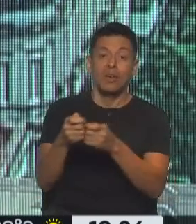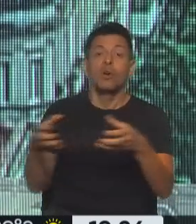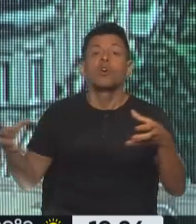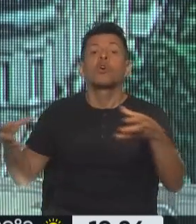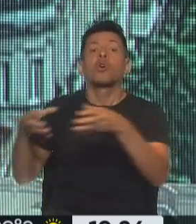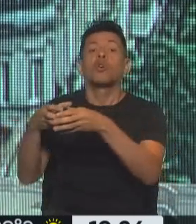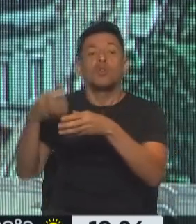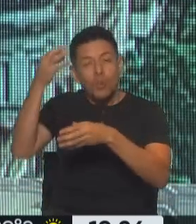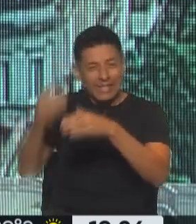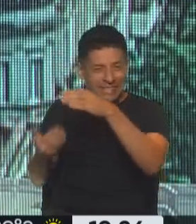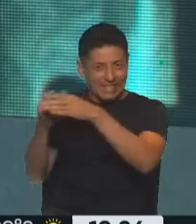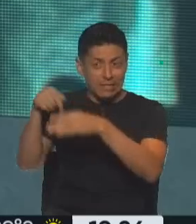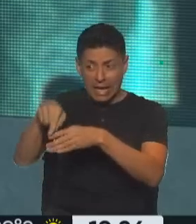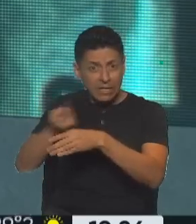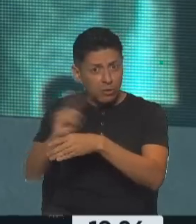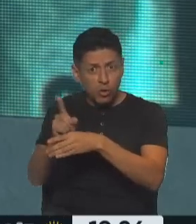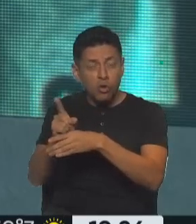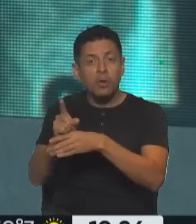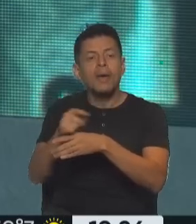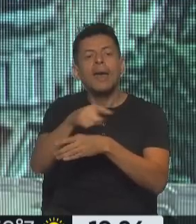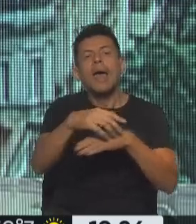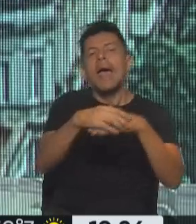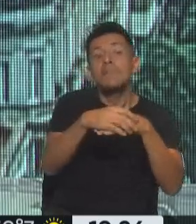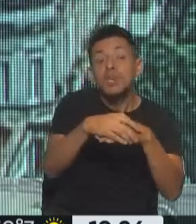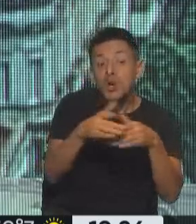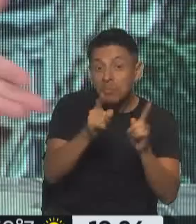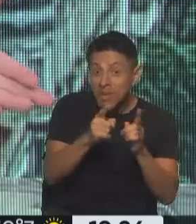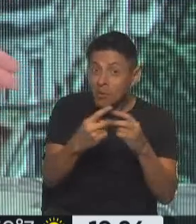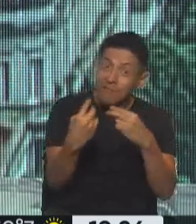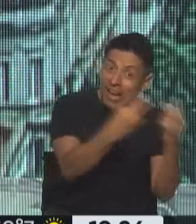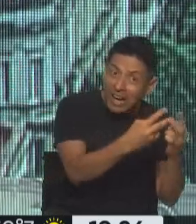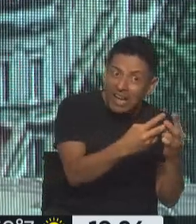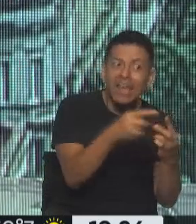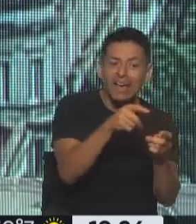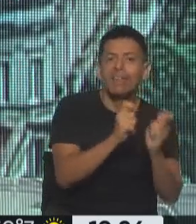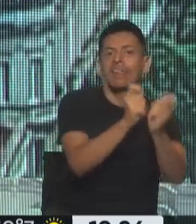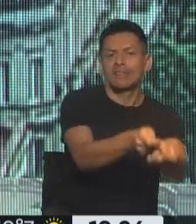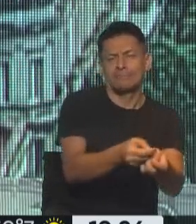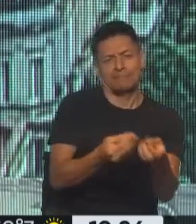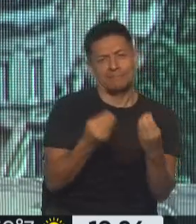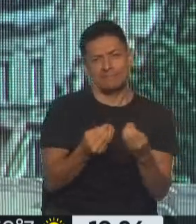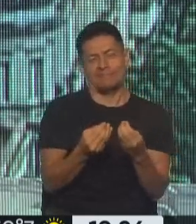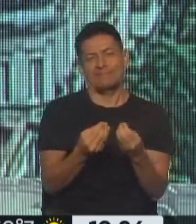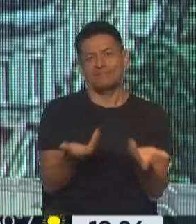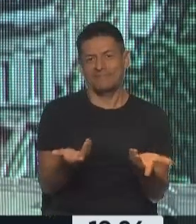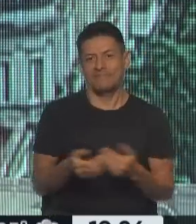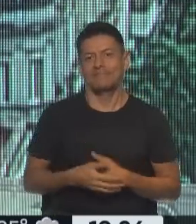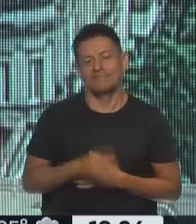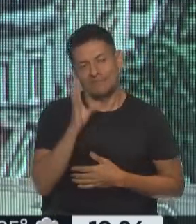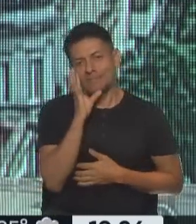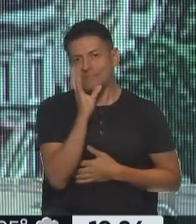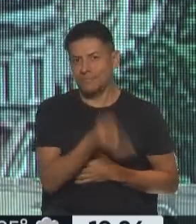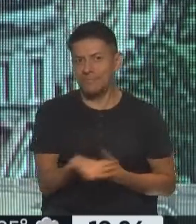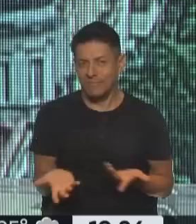debe presentar las cosas, no, en el del amigo que viajó con él al Lago Escondido. Bueno, ahí se muestra la culpabilidad, se muestra en estos